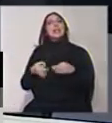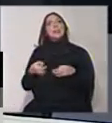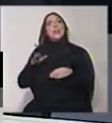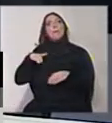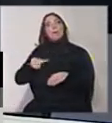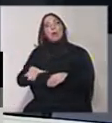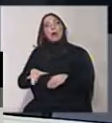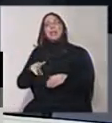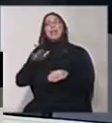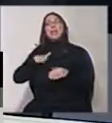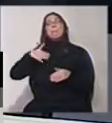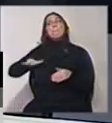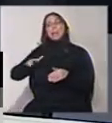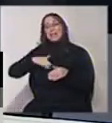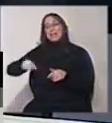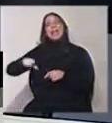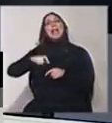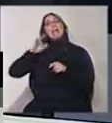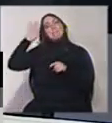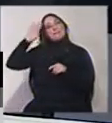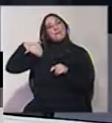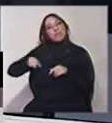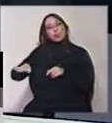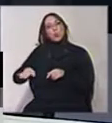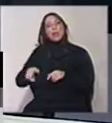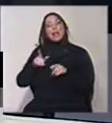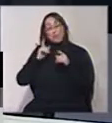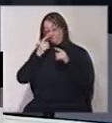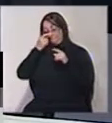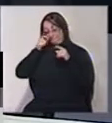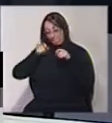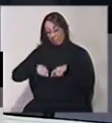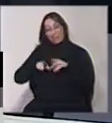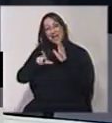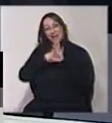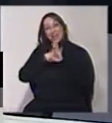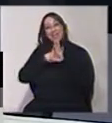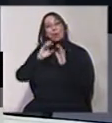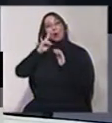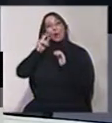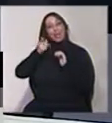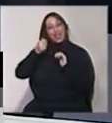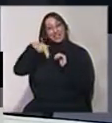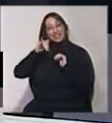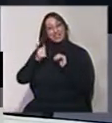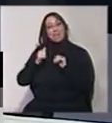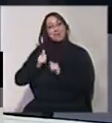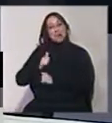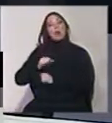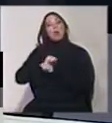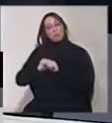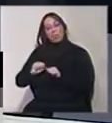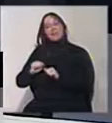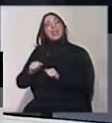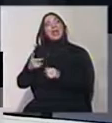y en las zonas marítimas a través de la Prefectura Nacional Naval. La propia ley orgánica militar establece la posibilidad de que las Fuerzas Armadas